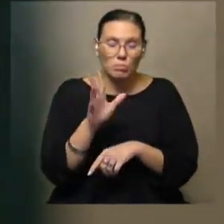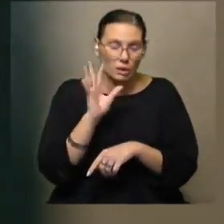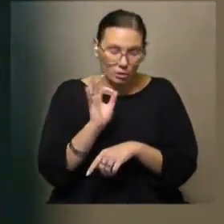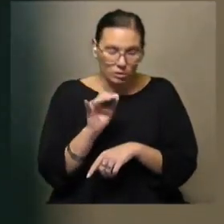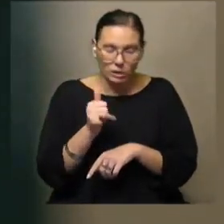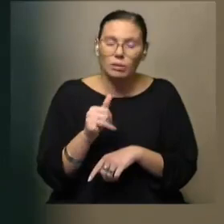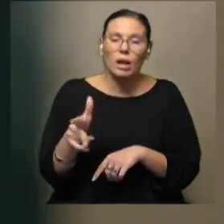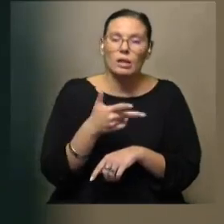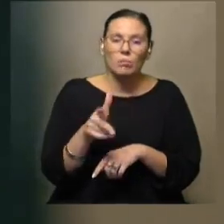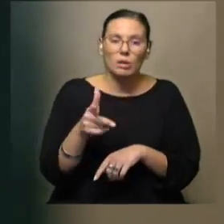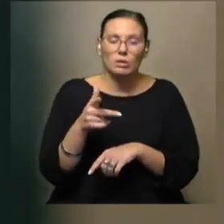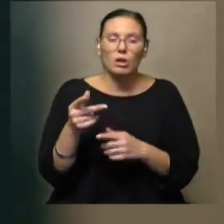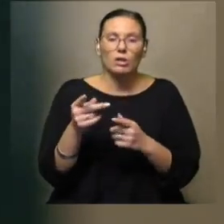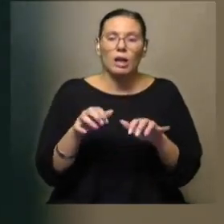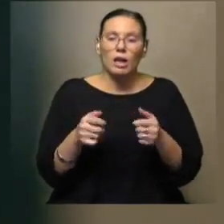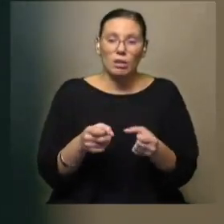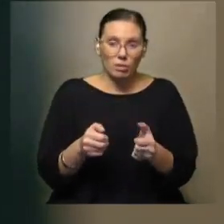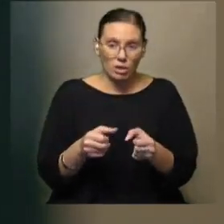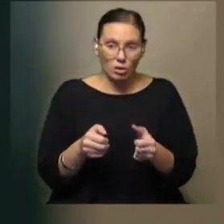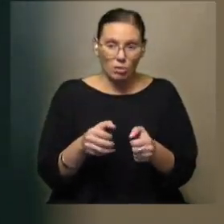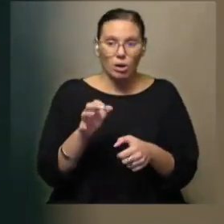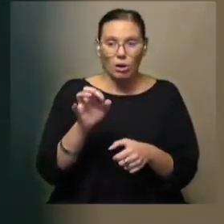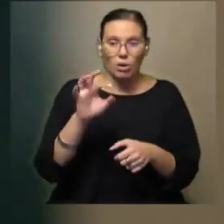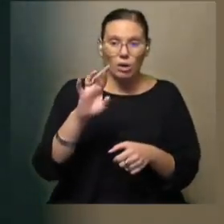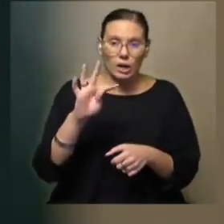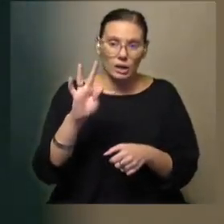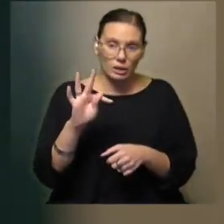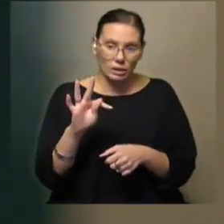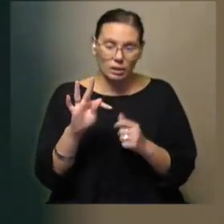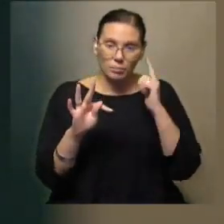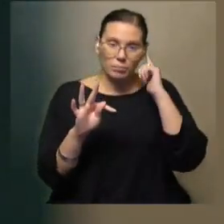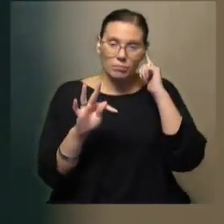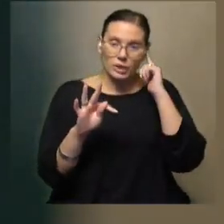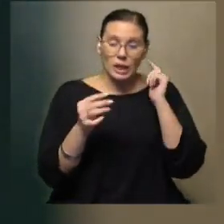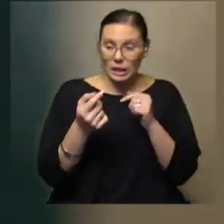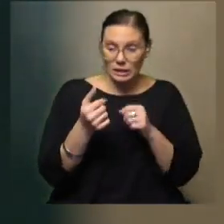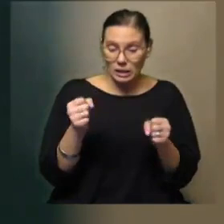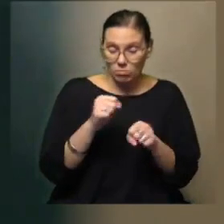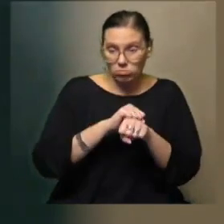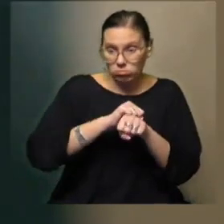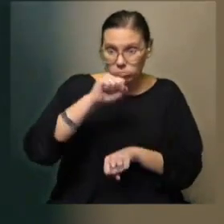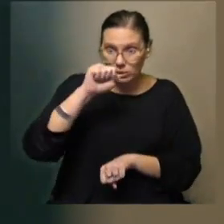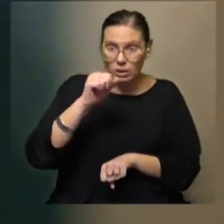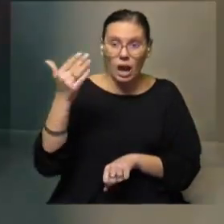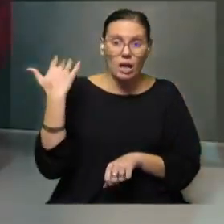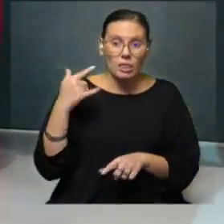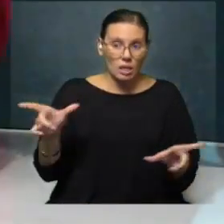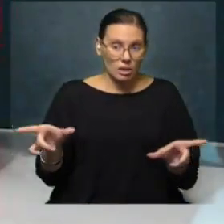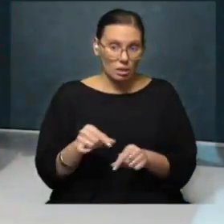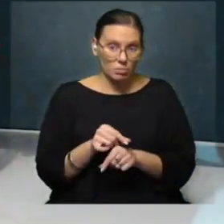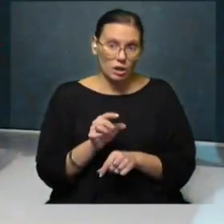de animación y videojuegos de la ORT. ORT. Están recién graduadas y antes de graduarse